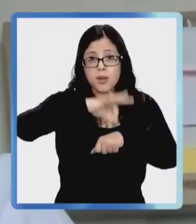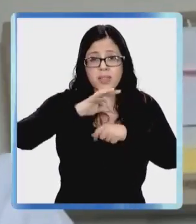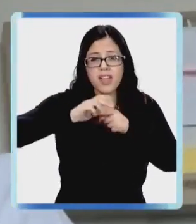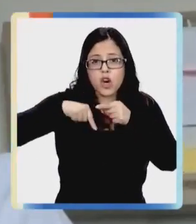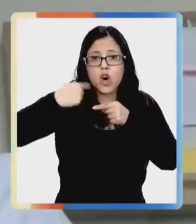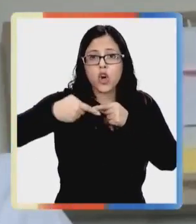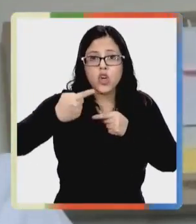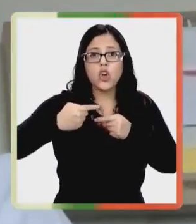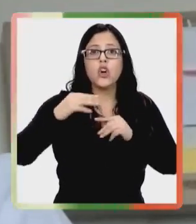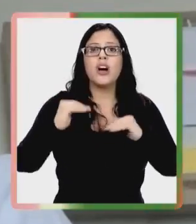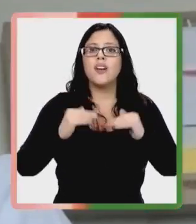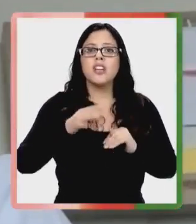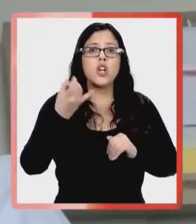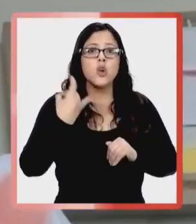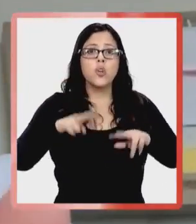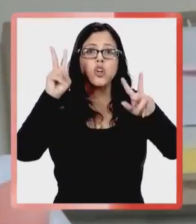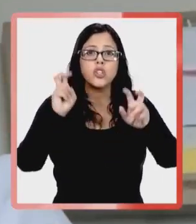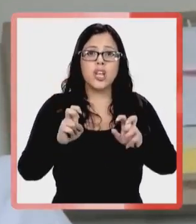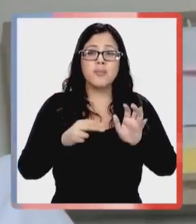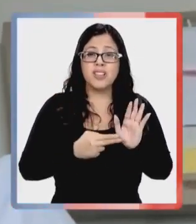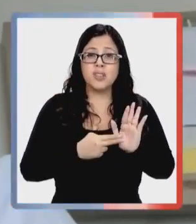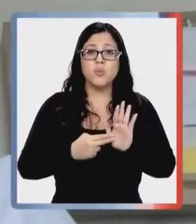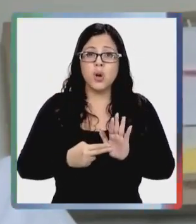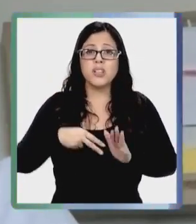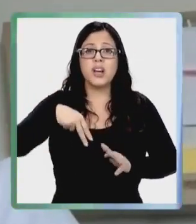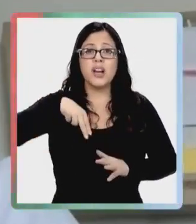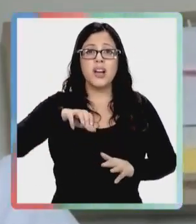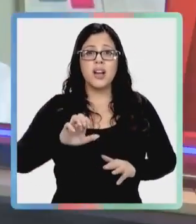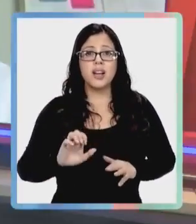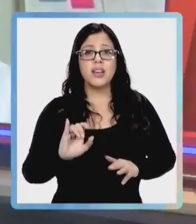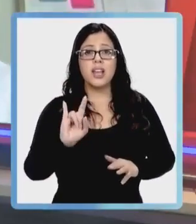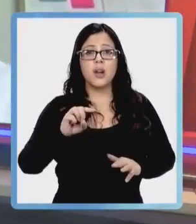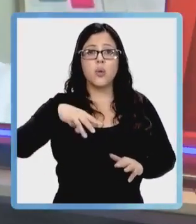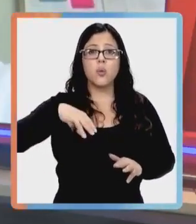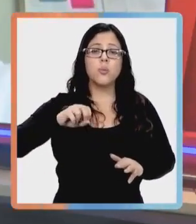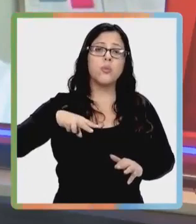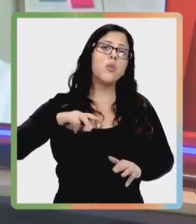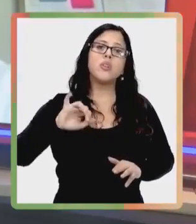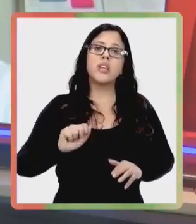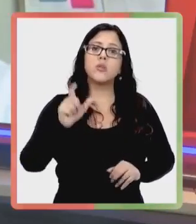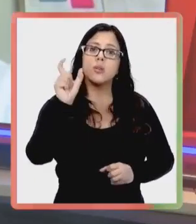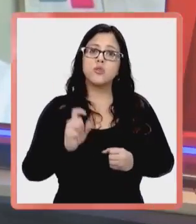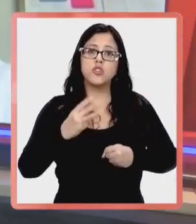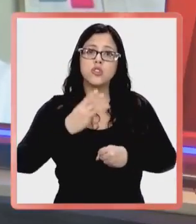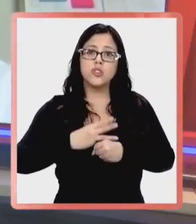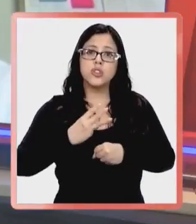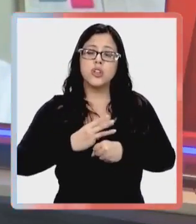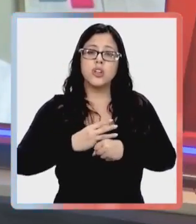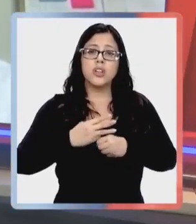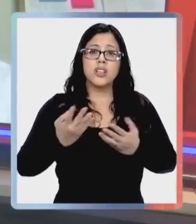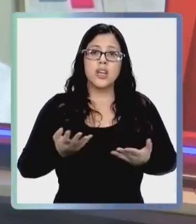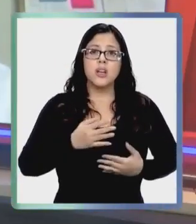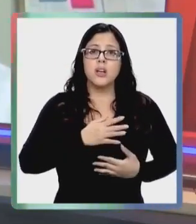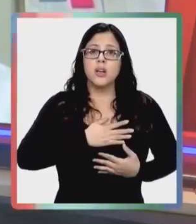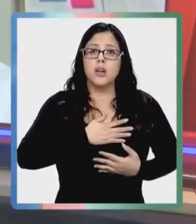veces la única expresión de una neumonía de un paciente de edad es la insuficiencia cardíaca, o sea, enfermo